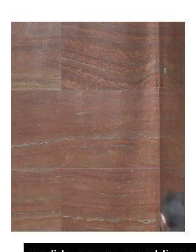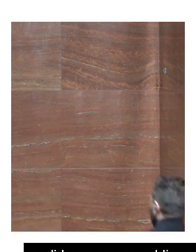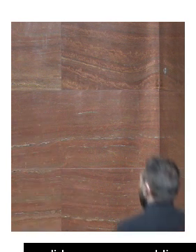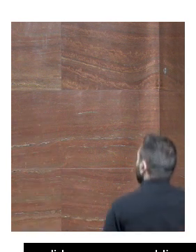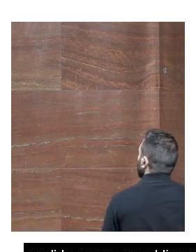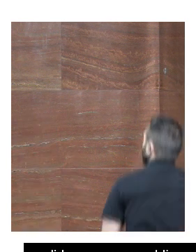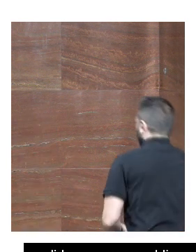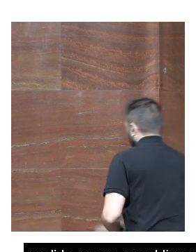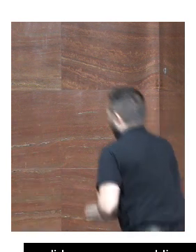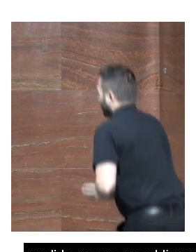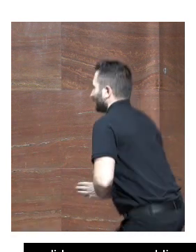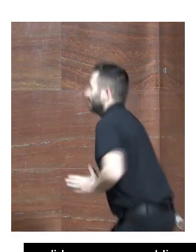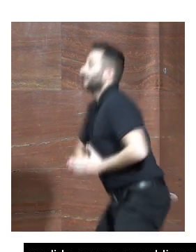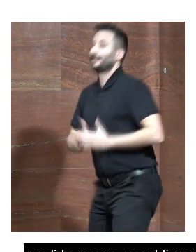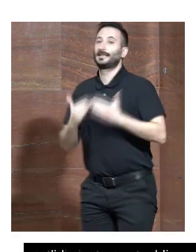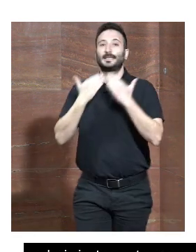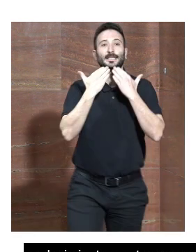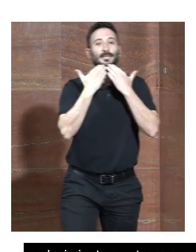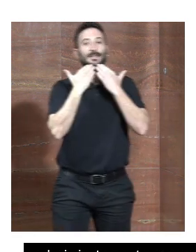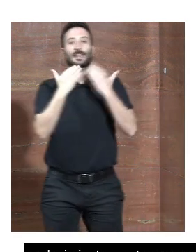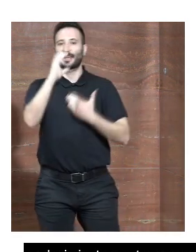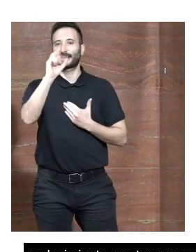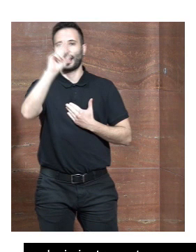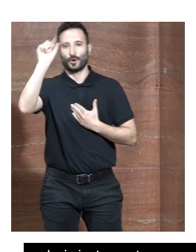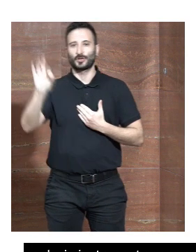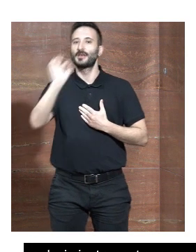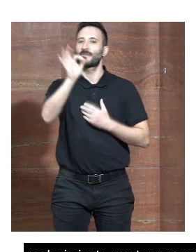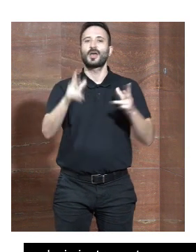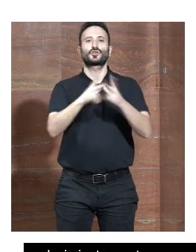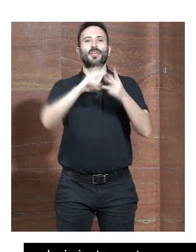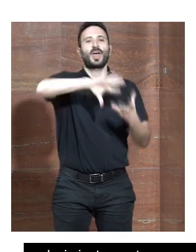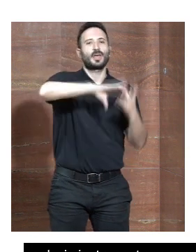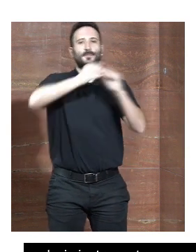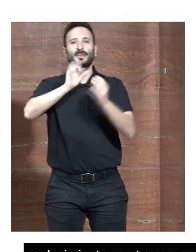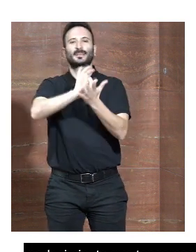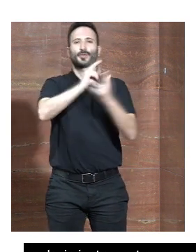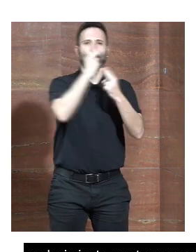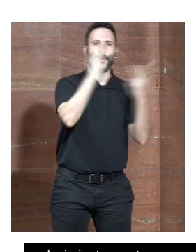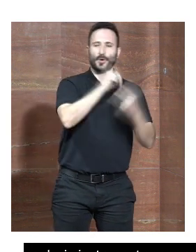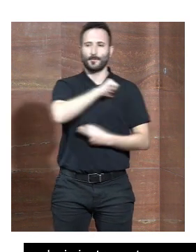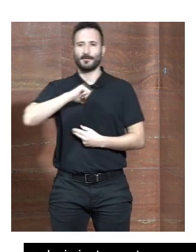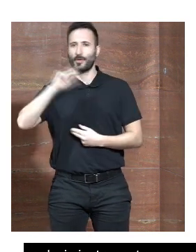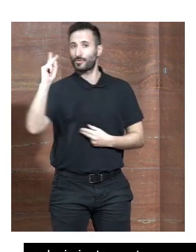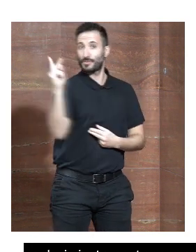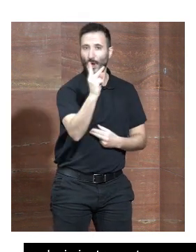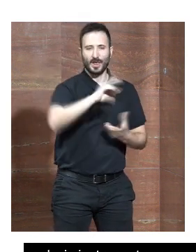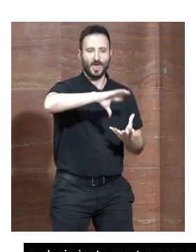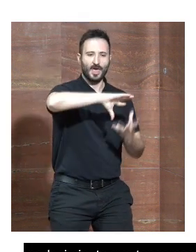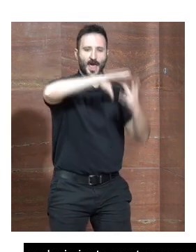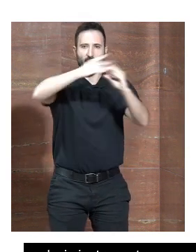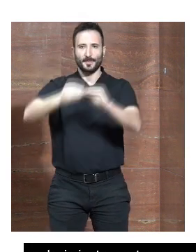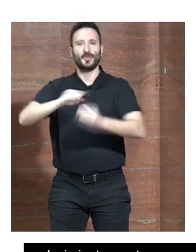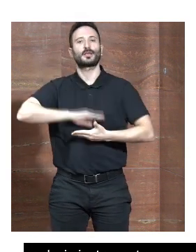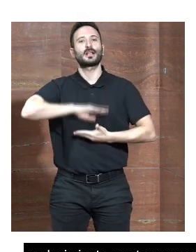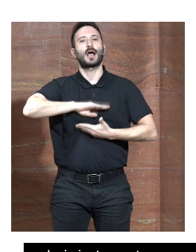Muchísimas gracias, Carlos. Tienes toda la razón. La sociedad tiene que ser adaptativa y los servicios, tanto públicos como privados, adaptativos a